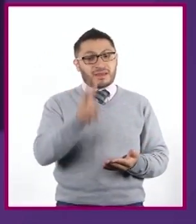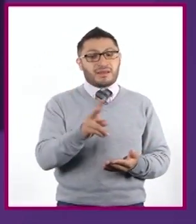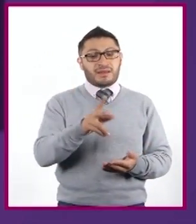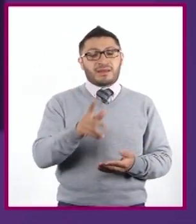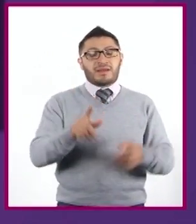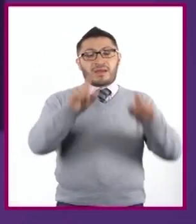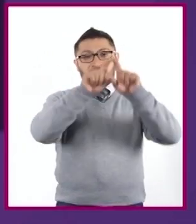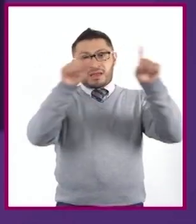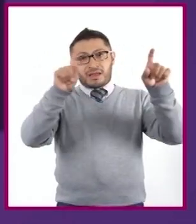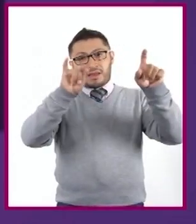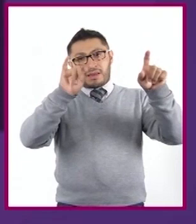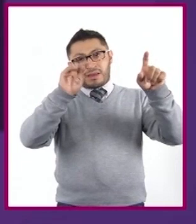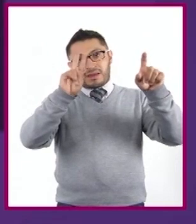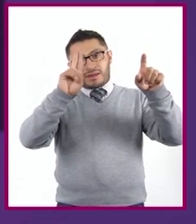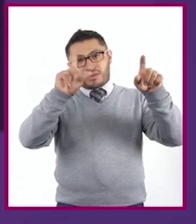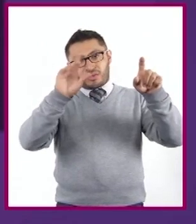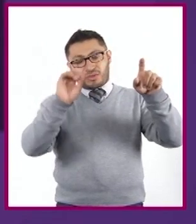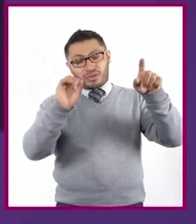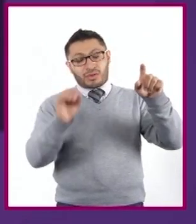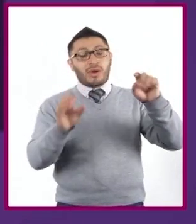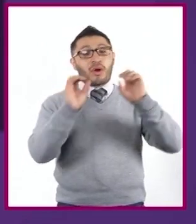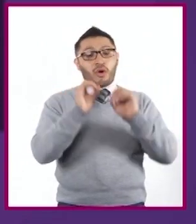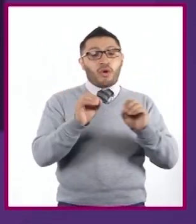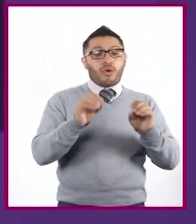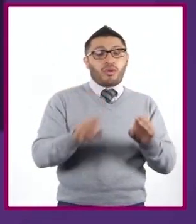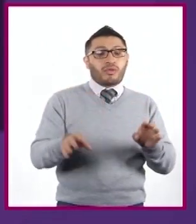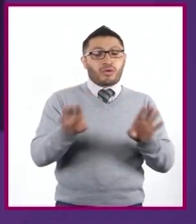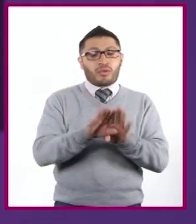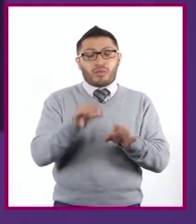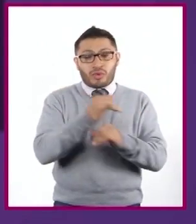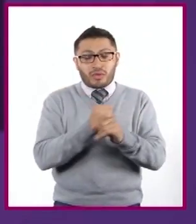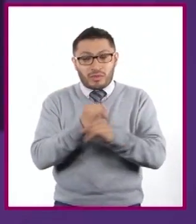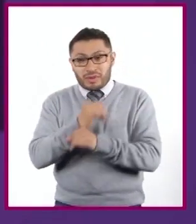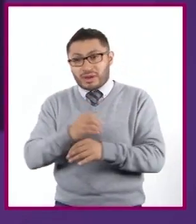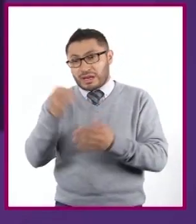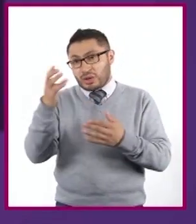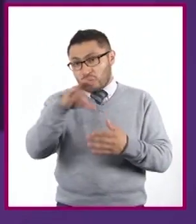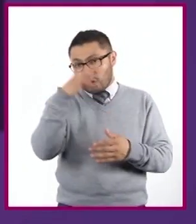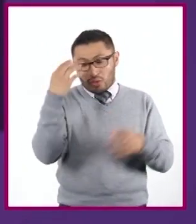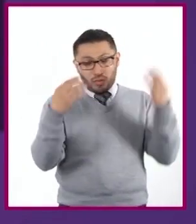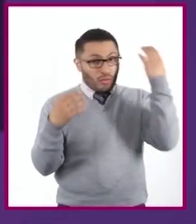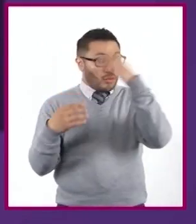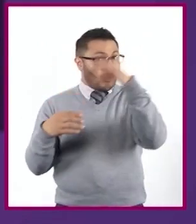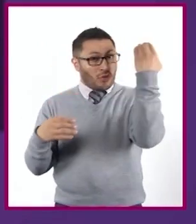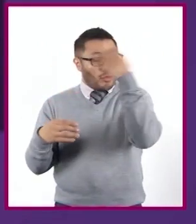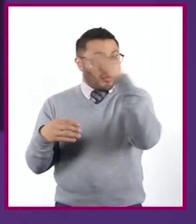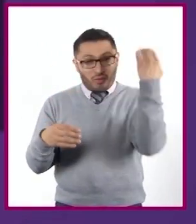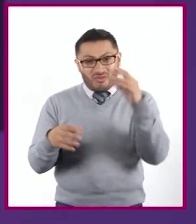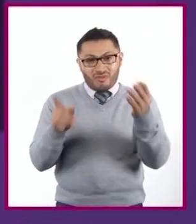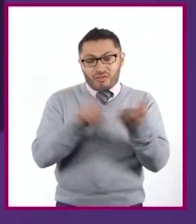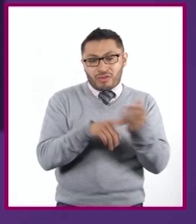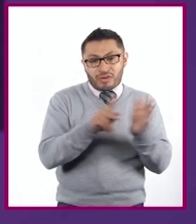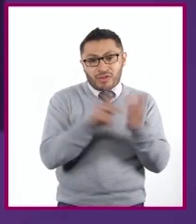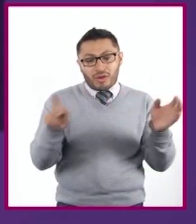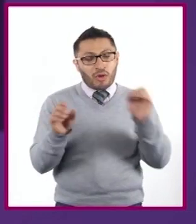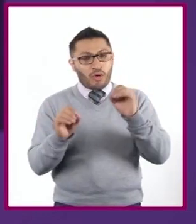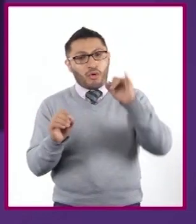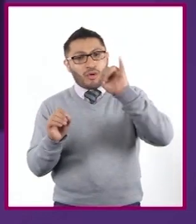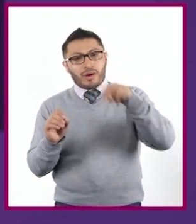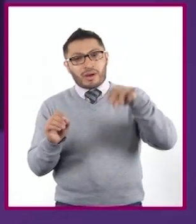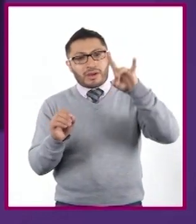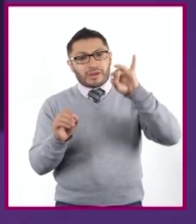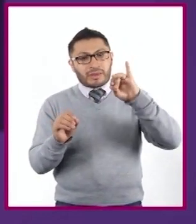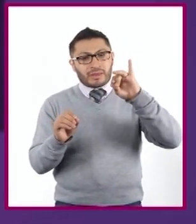título de un cuento o un reportaje, las fotos de una nota del periódico o el índice de un